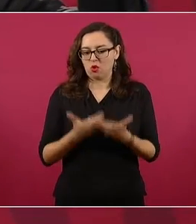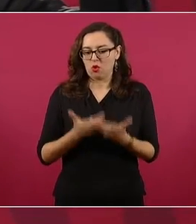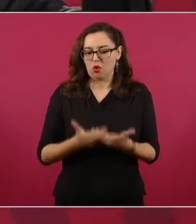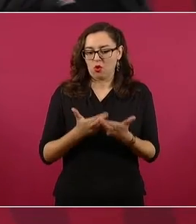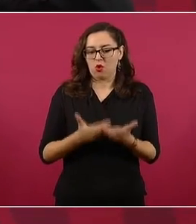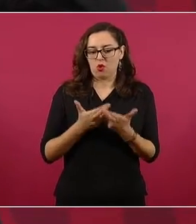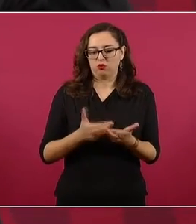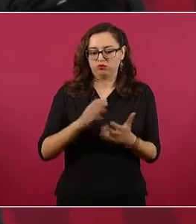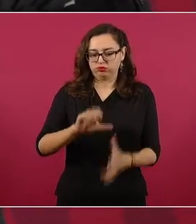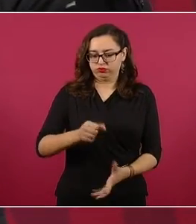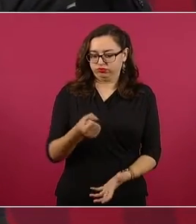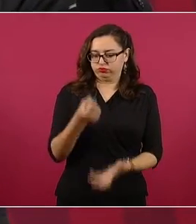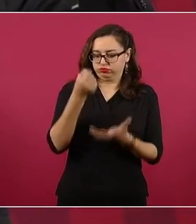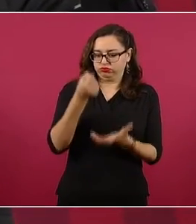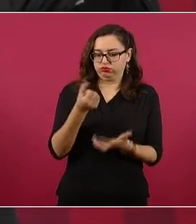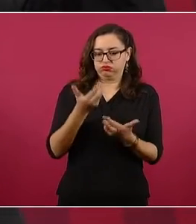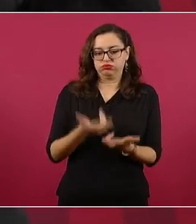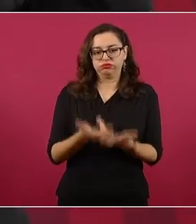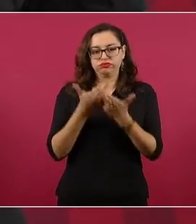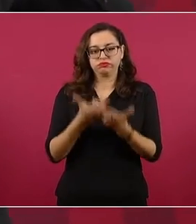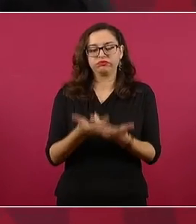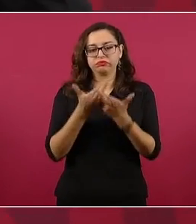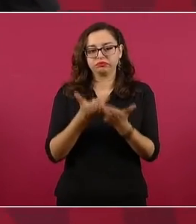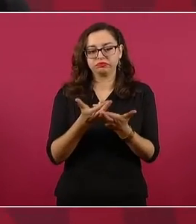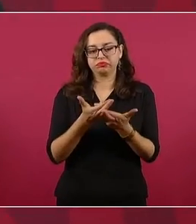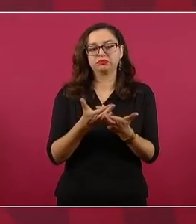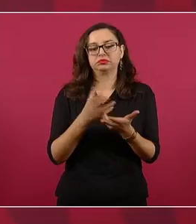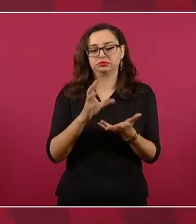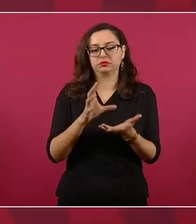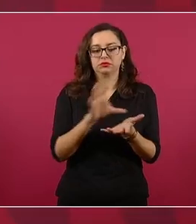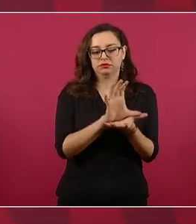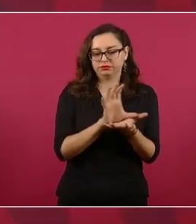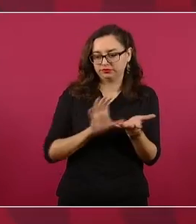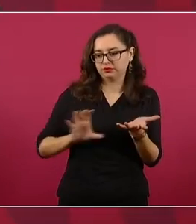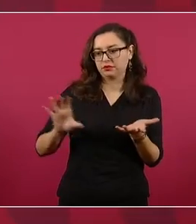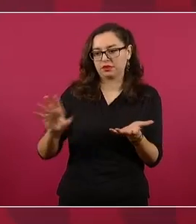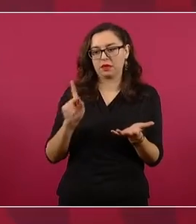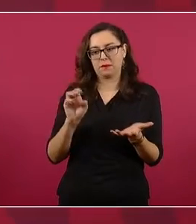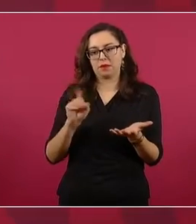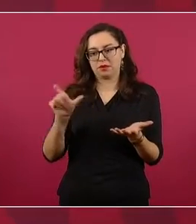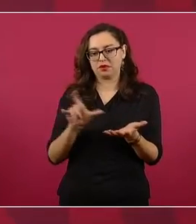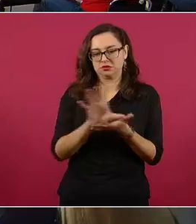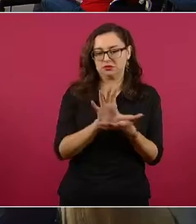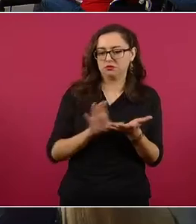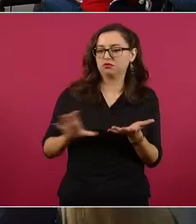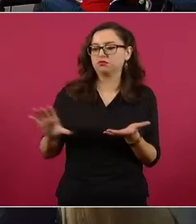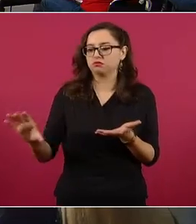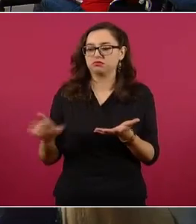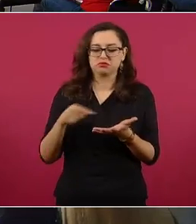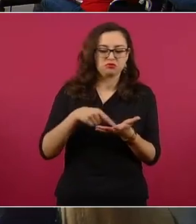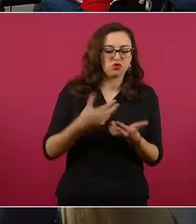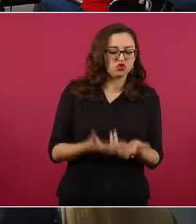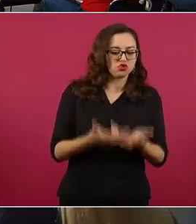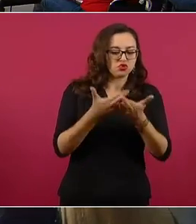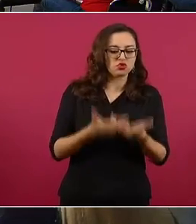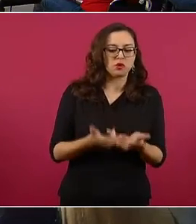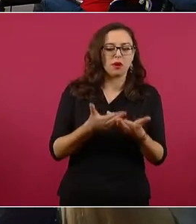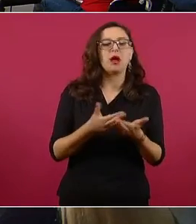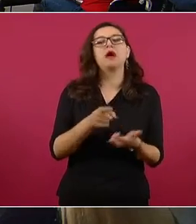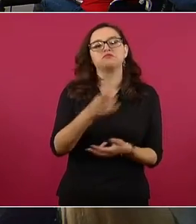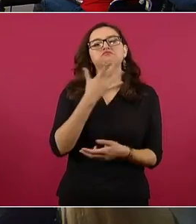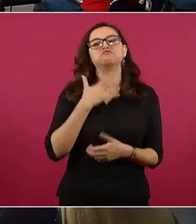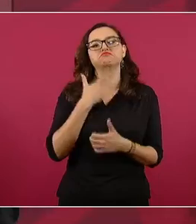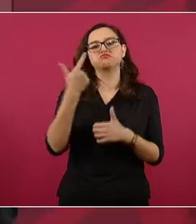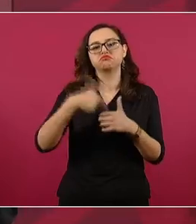utilidad, esos excedentes, son los que estamos utilizando para el subsidio de las